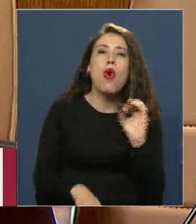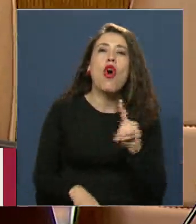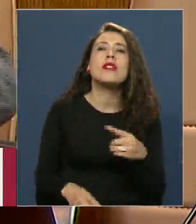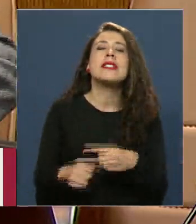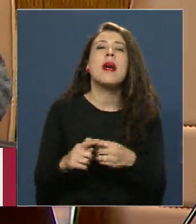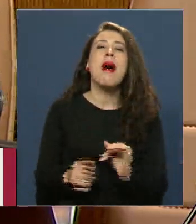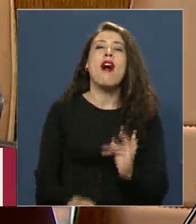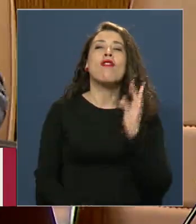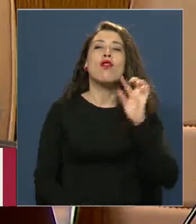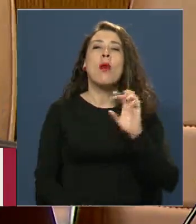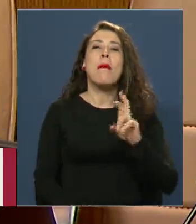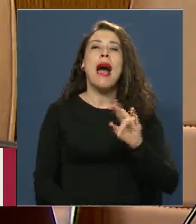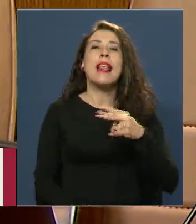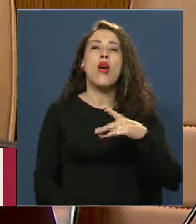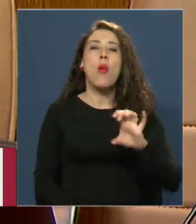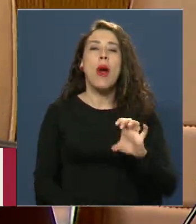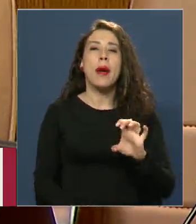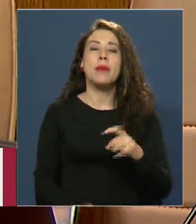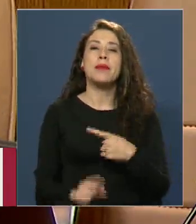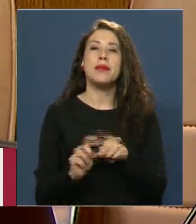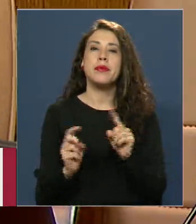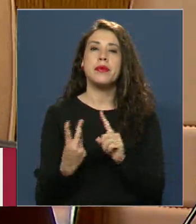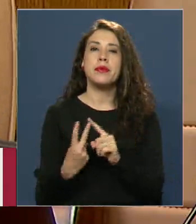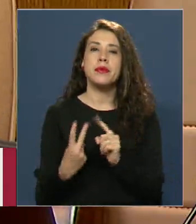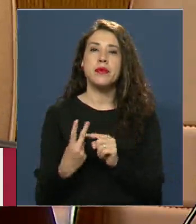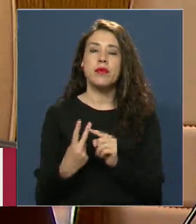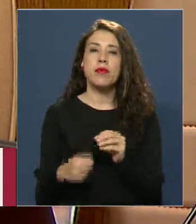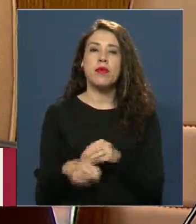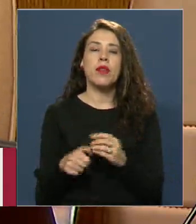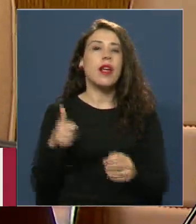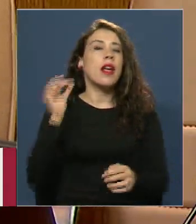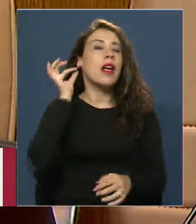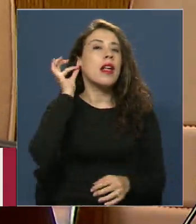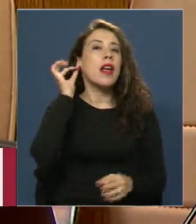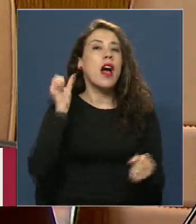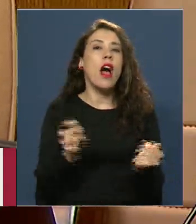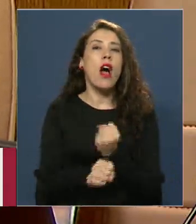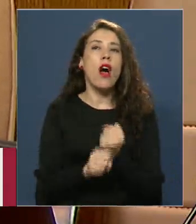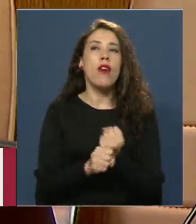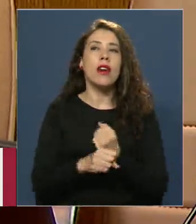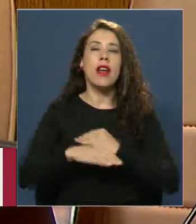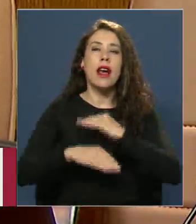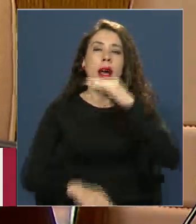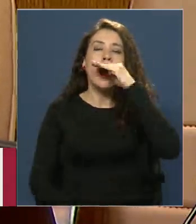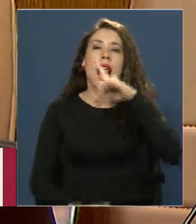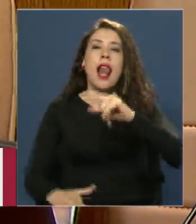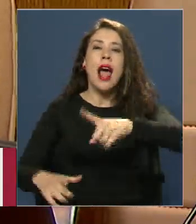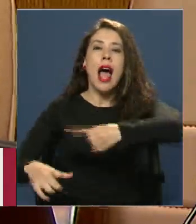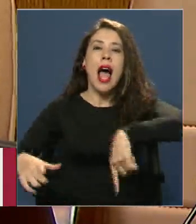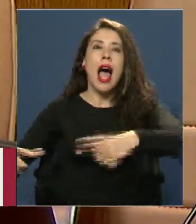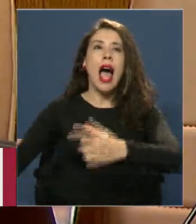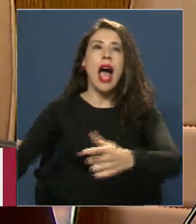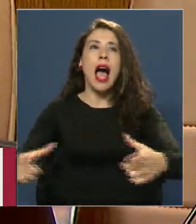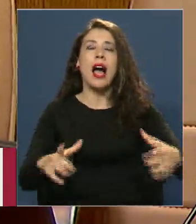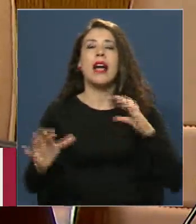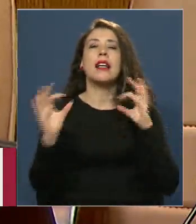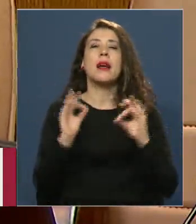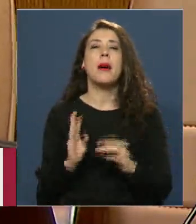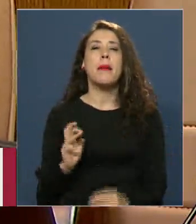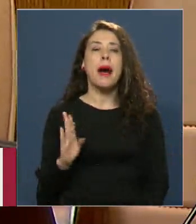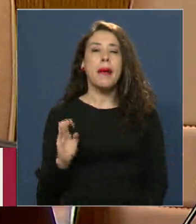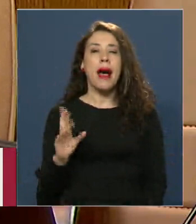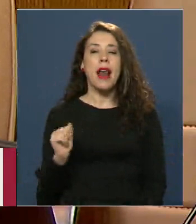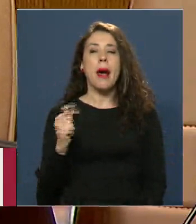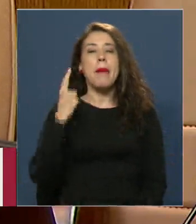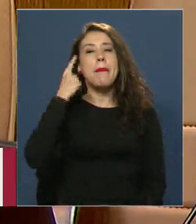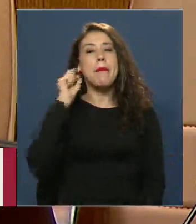Paligüé, de la comuna de Los Muermos. En segundo lugar, quiero oficiar a la directora de Obras Hidráulicas de la región de Los Lagos, a la señora Bárbara Astudillo,